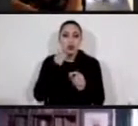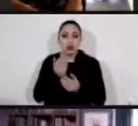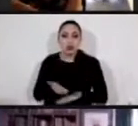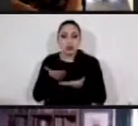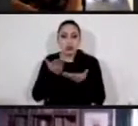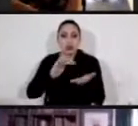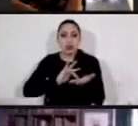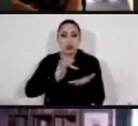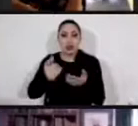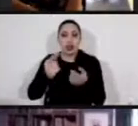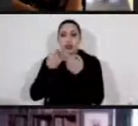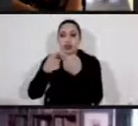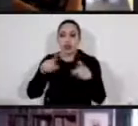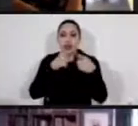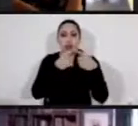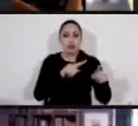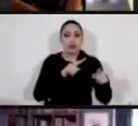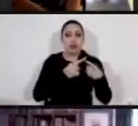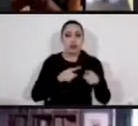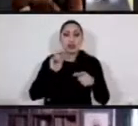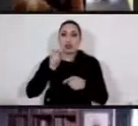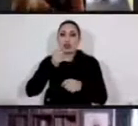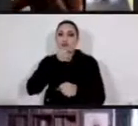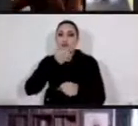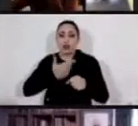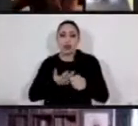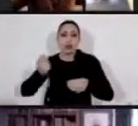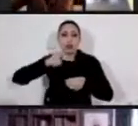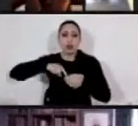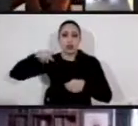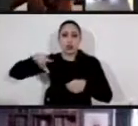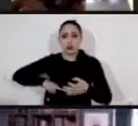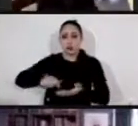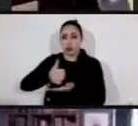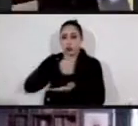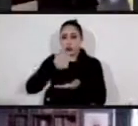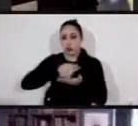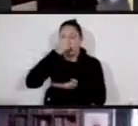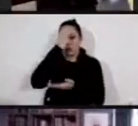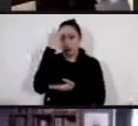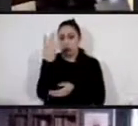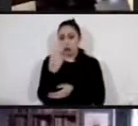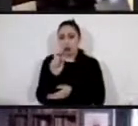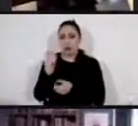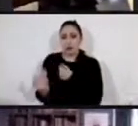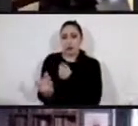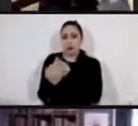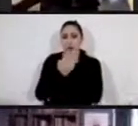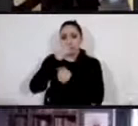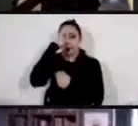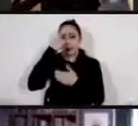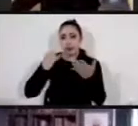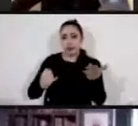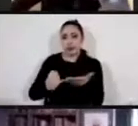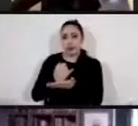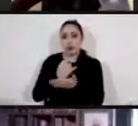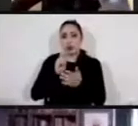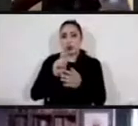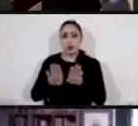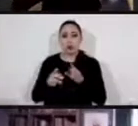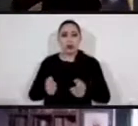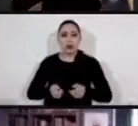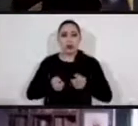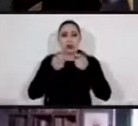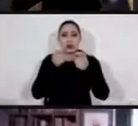distintas dependencias del Gobierno de la Ciudad de México que nos apoyaron en su momento con la difusión de la convocatoria de este